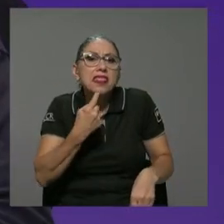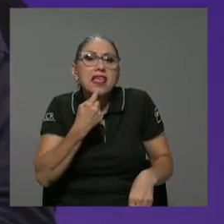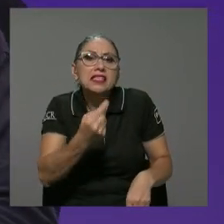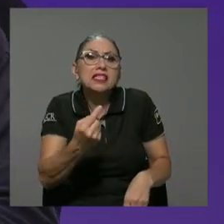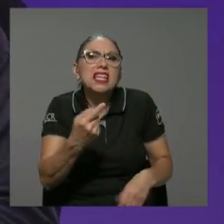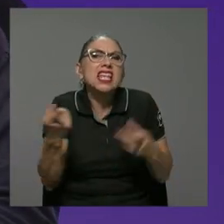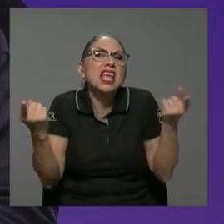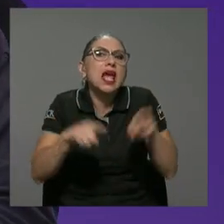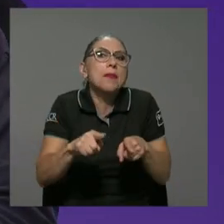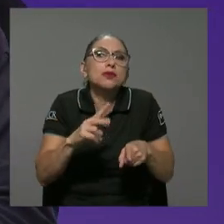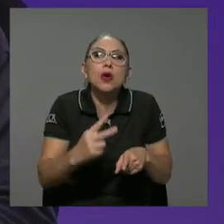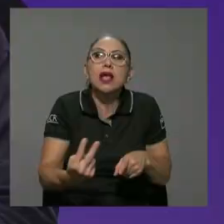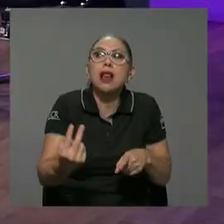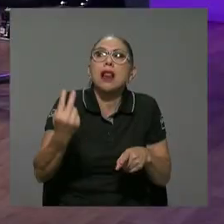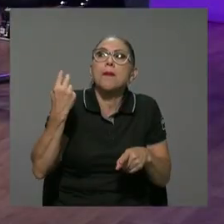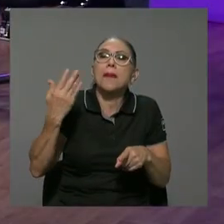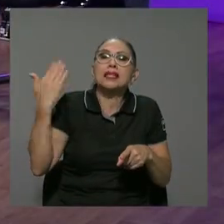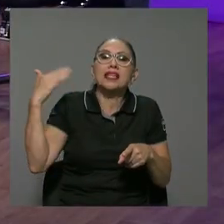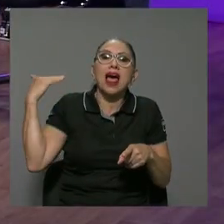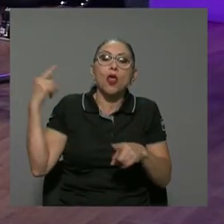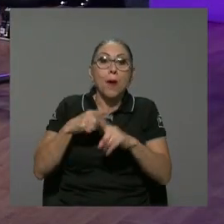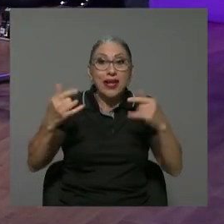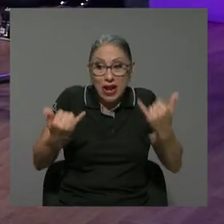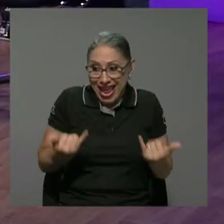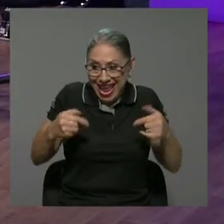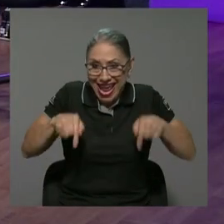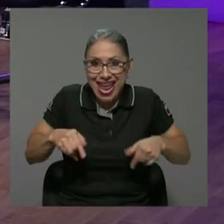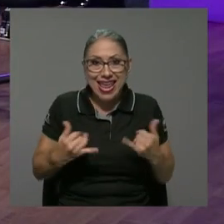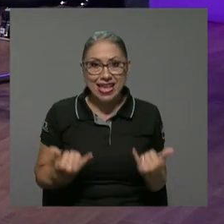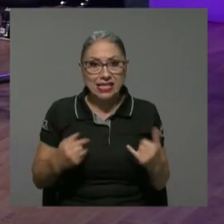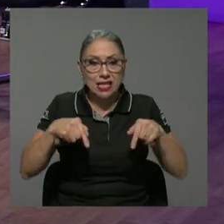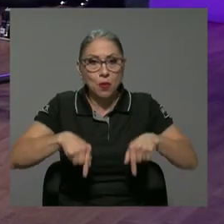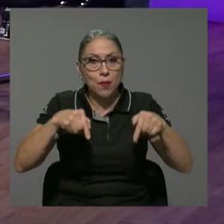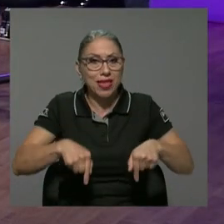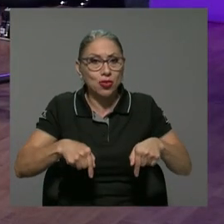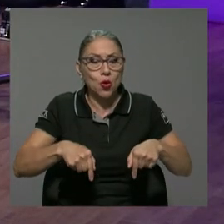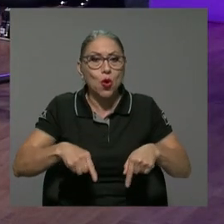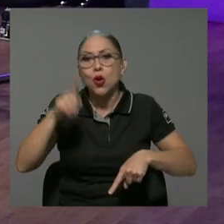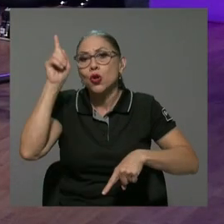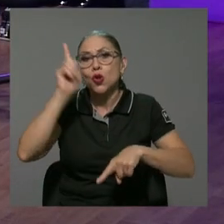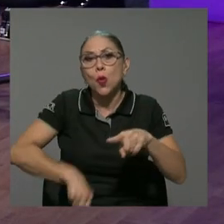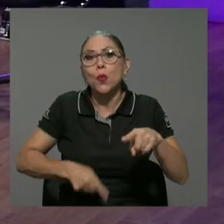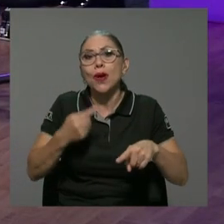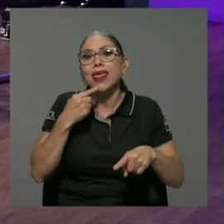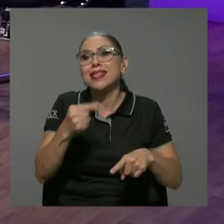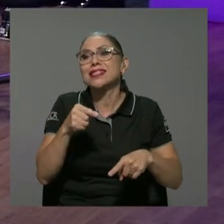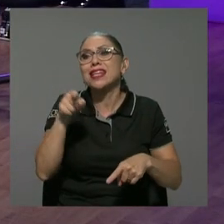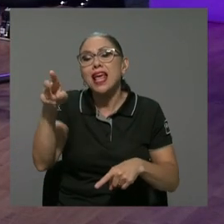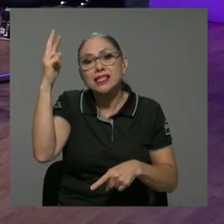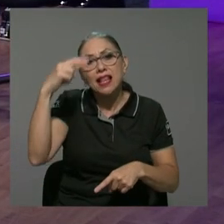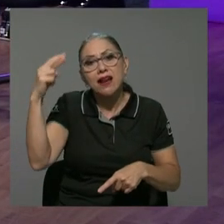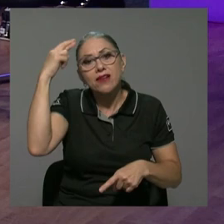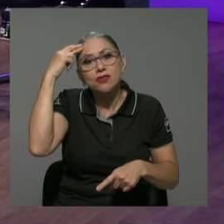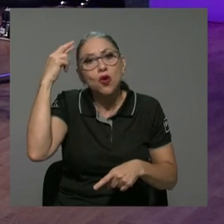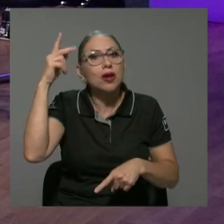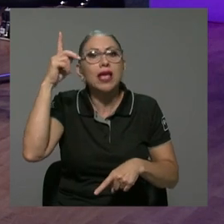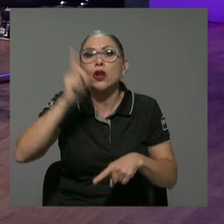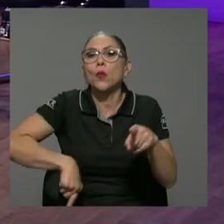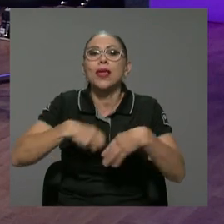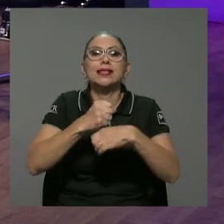pero en este momento no tiene ningún sentido que ese sea el motivo por el cual no se pueda hacer nada. Y